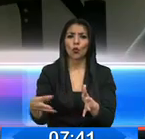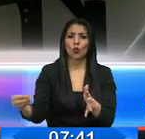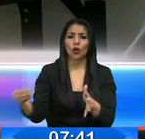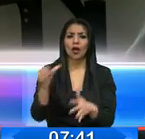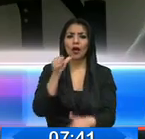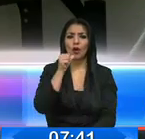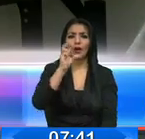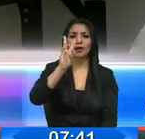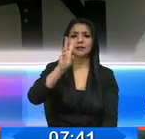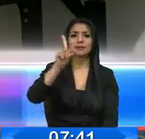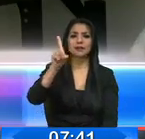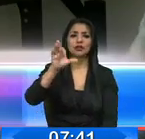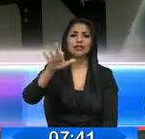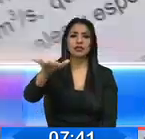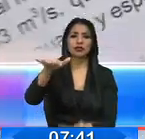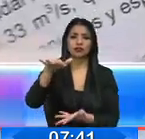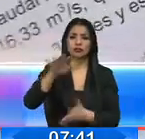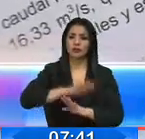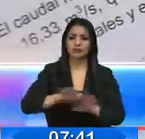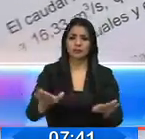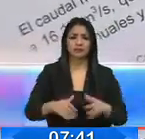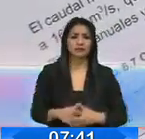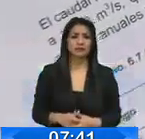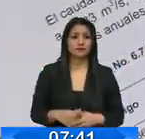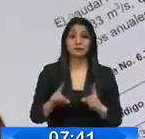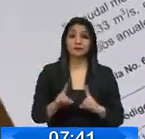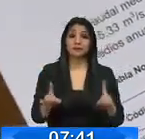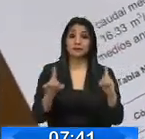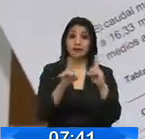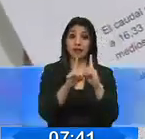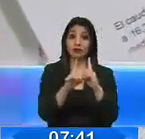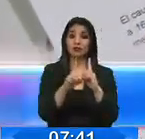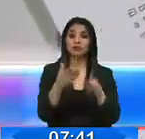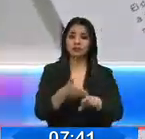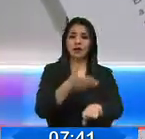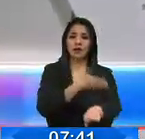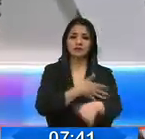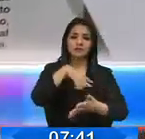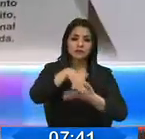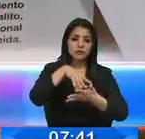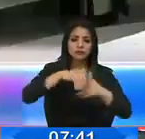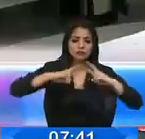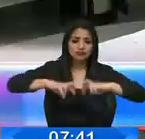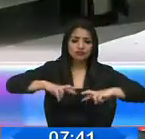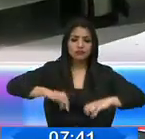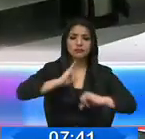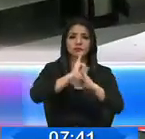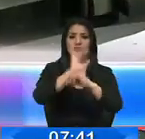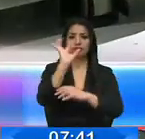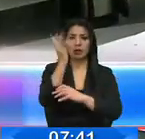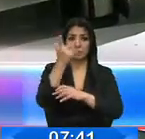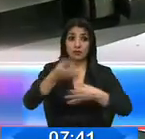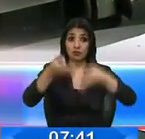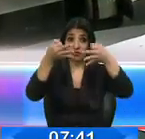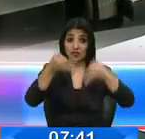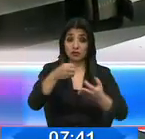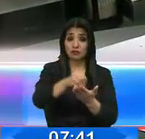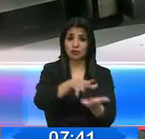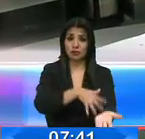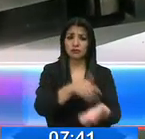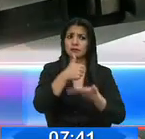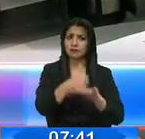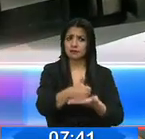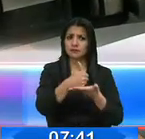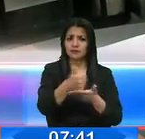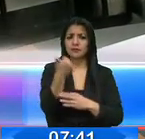de 62 litros por segundo. Los datos de Burbano corresponden a un estudio hidrológico del INAMI. De llegarse a concretar, dice, beneficiaría a